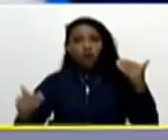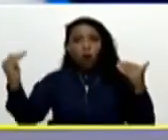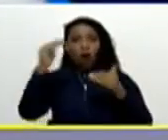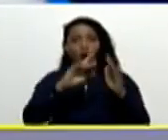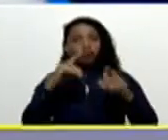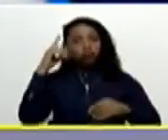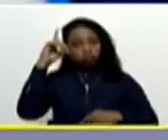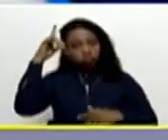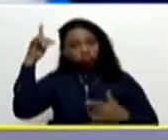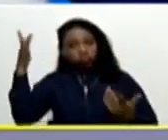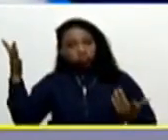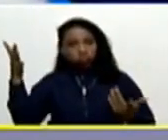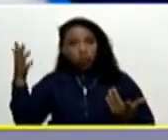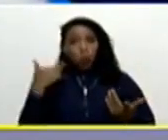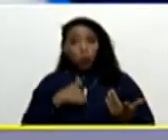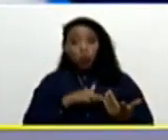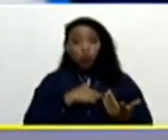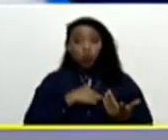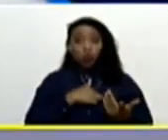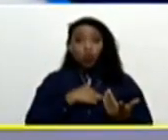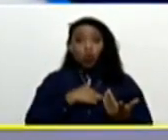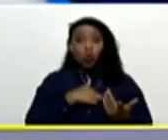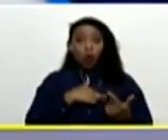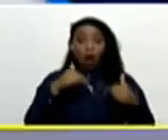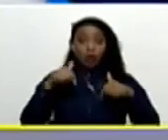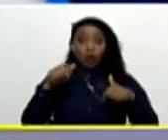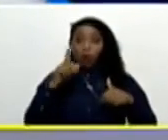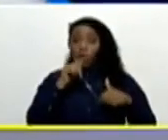lógicamente, que nosotros, los guerrilleros sandinistas,